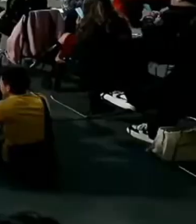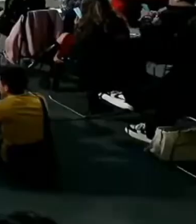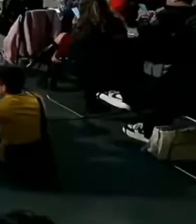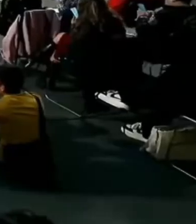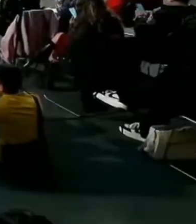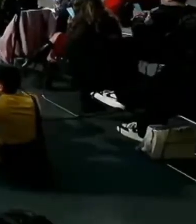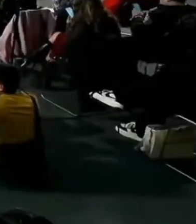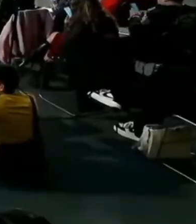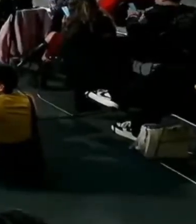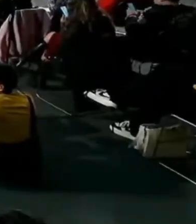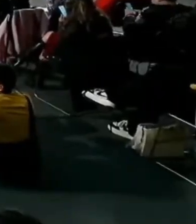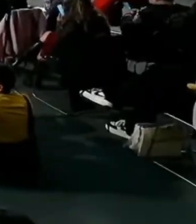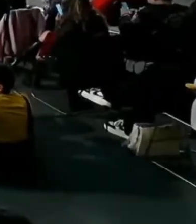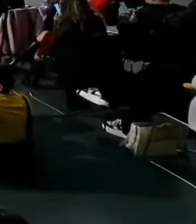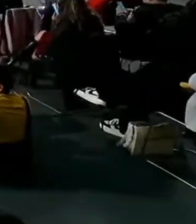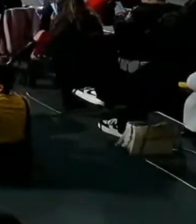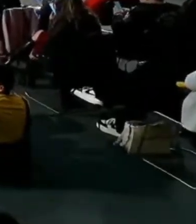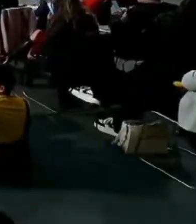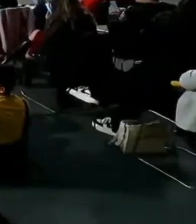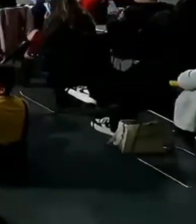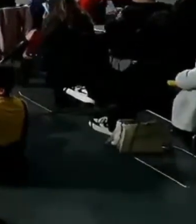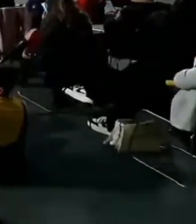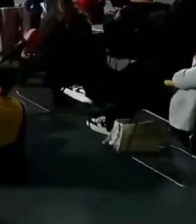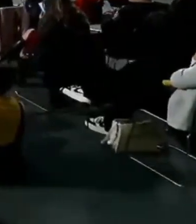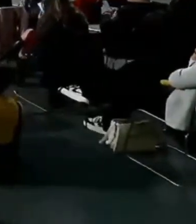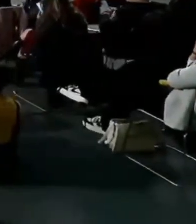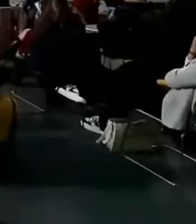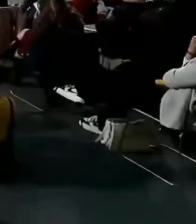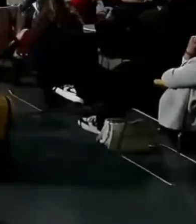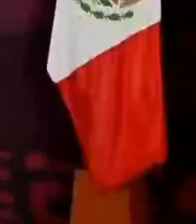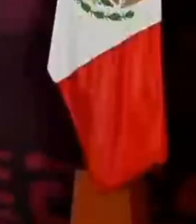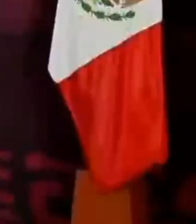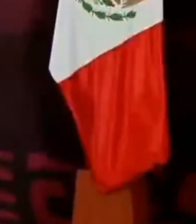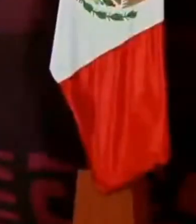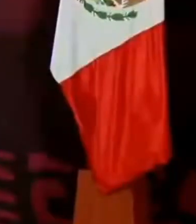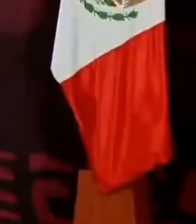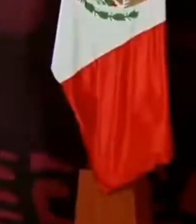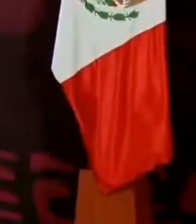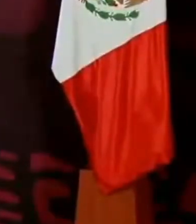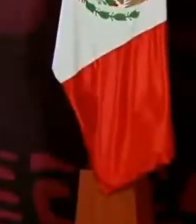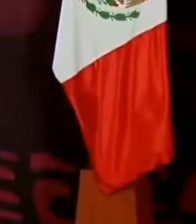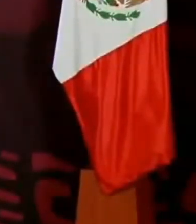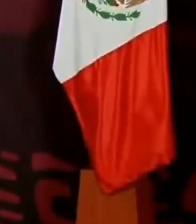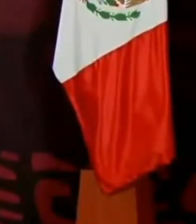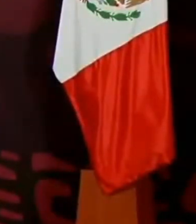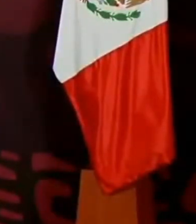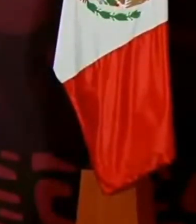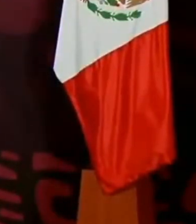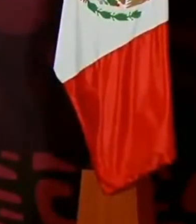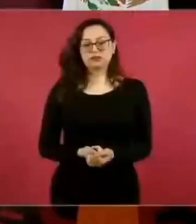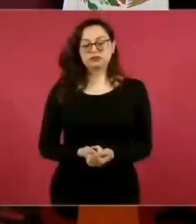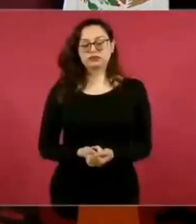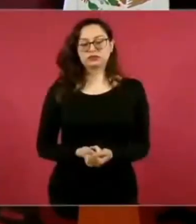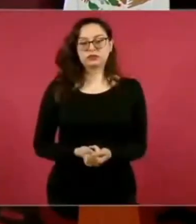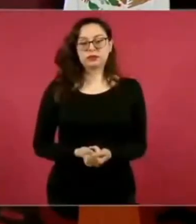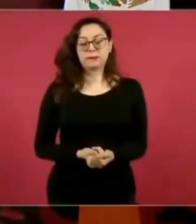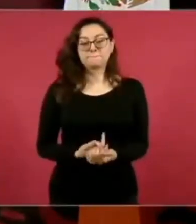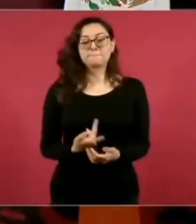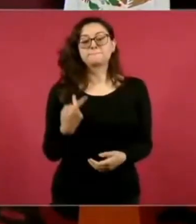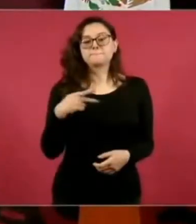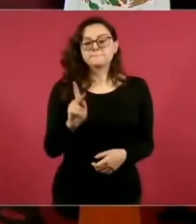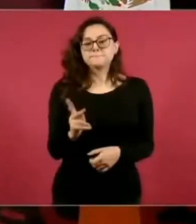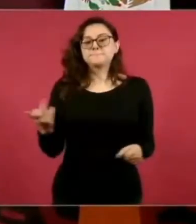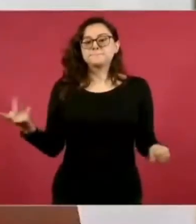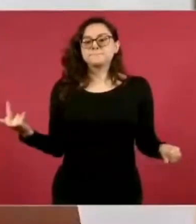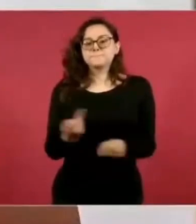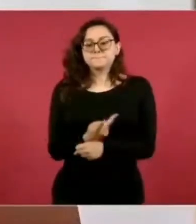Pero lo que está dando a entender es que intervinieron